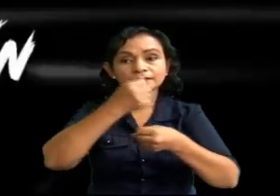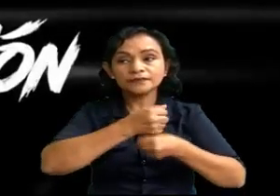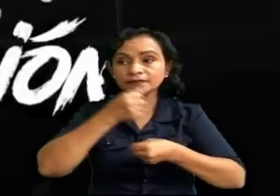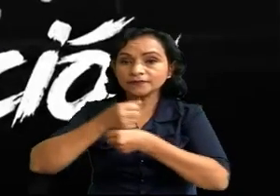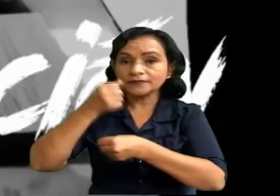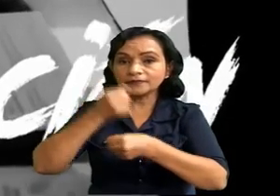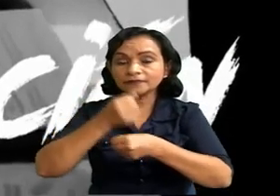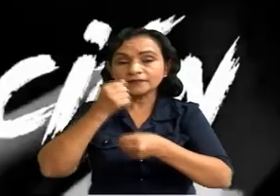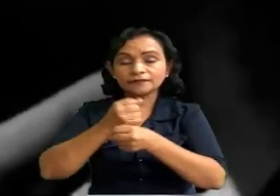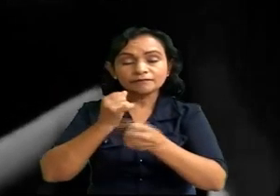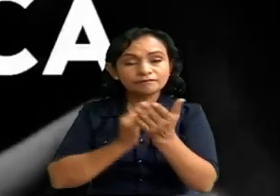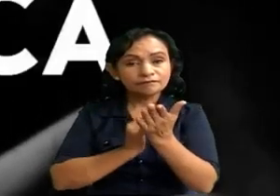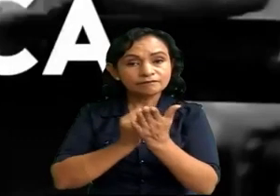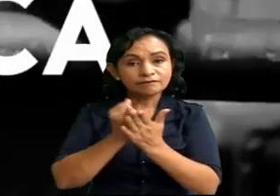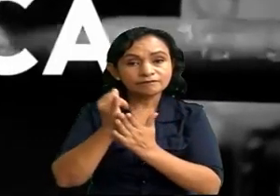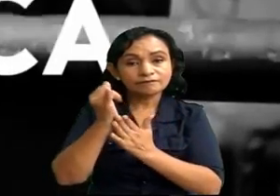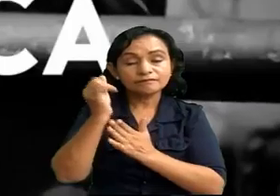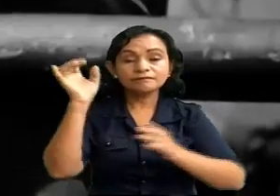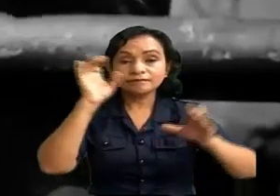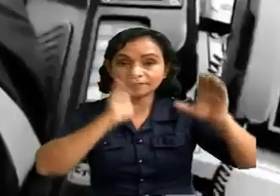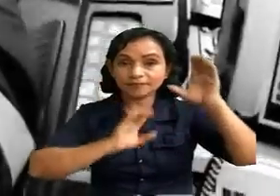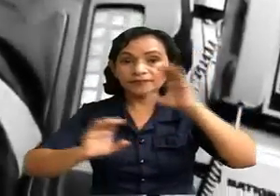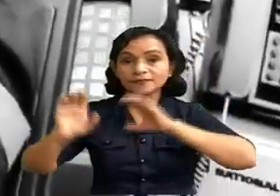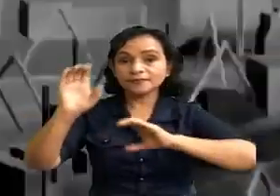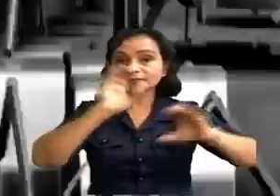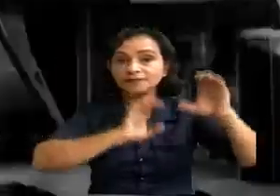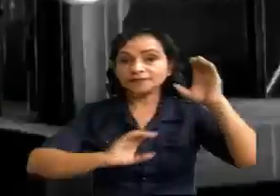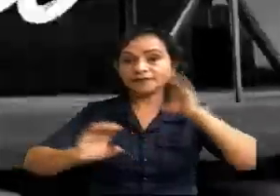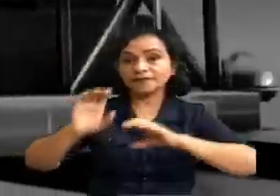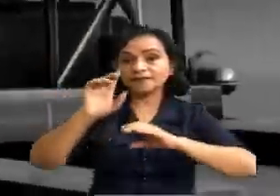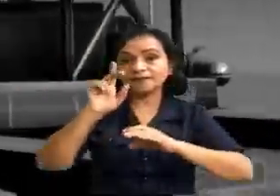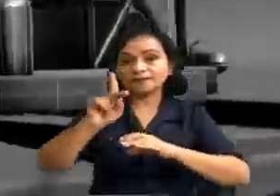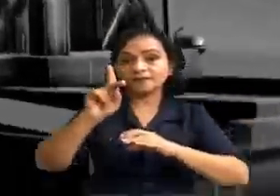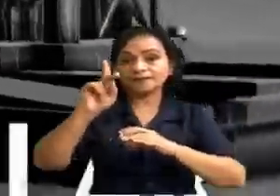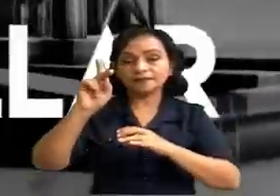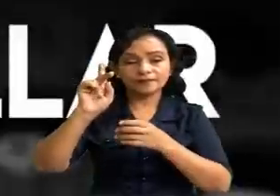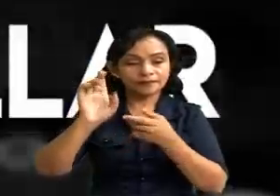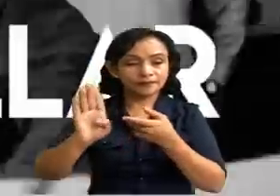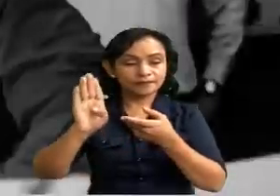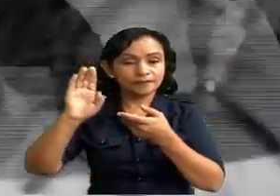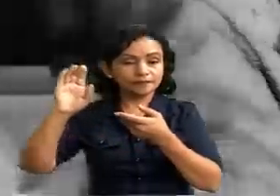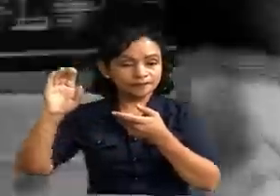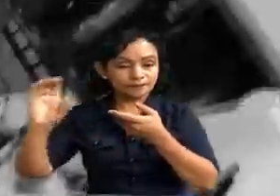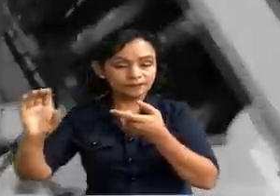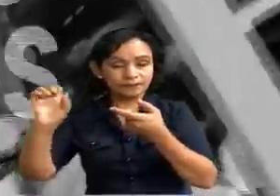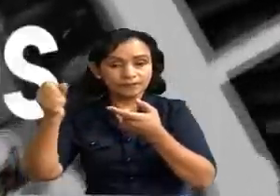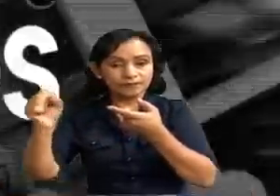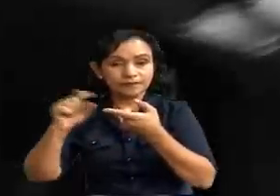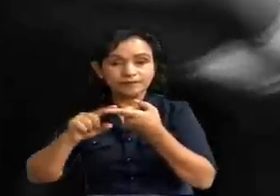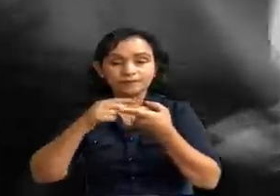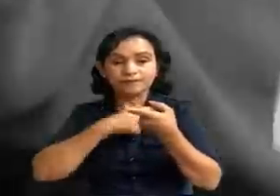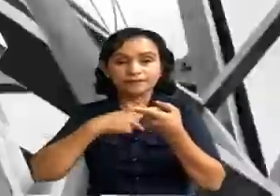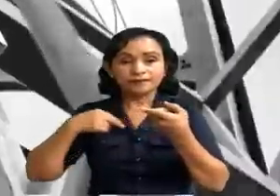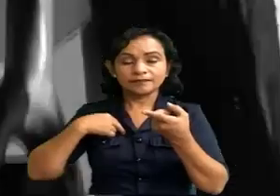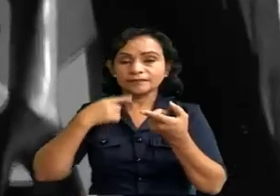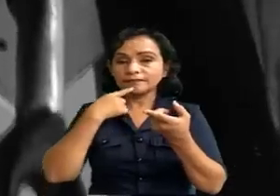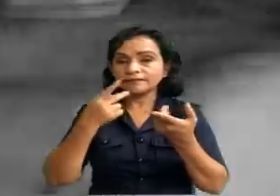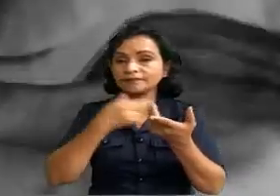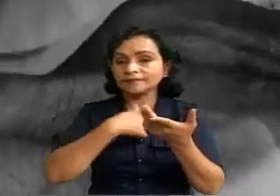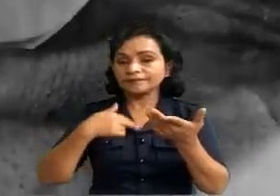de investigación científica que PDVSA ha debido desarrollar en estos últimos